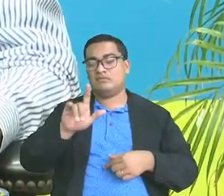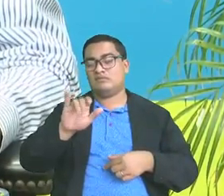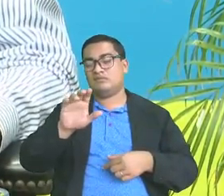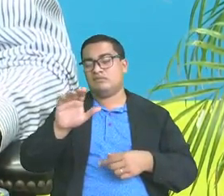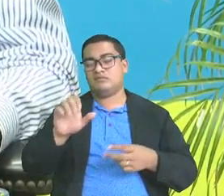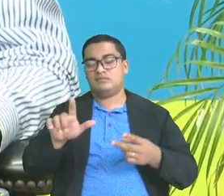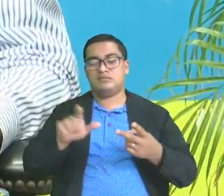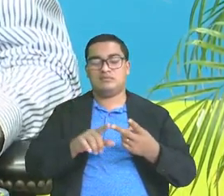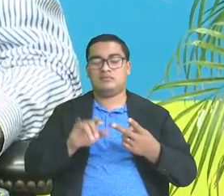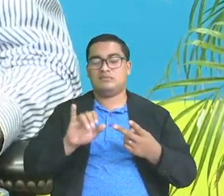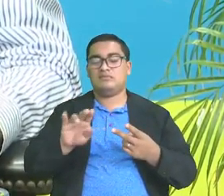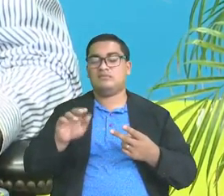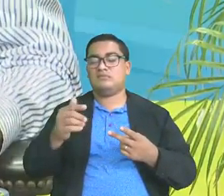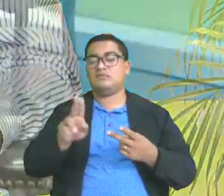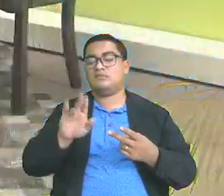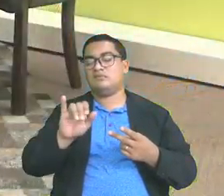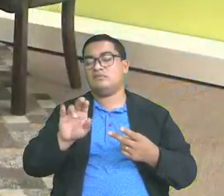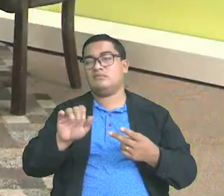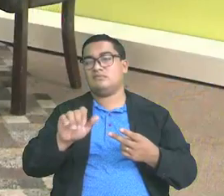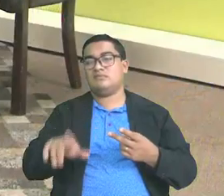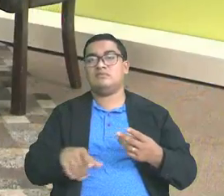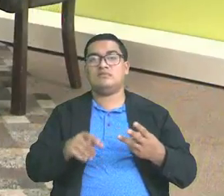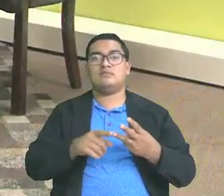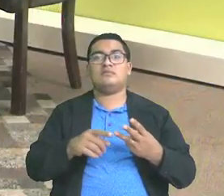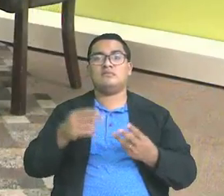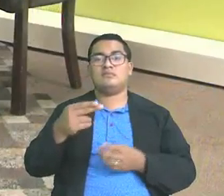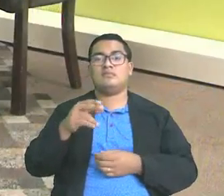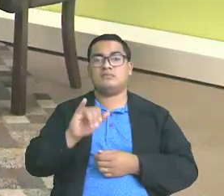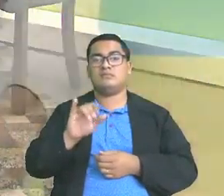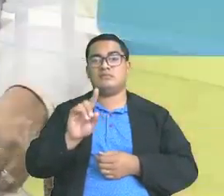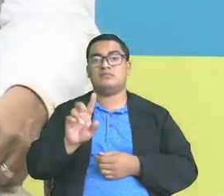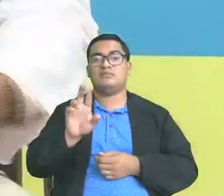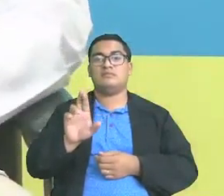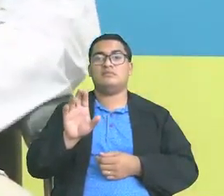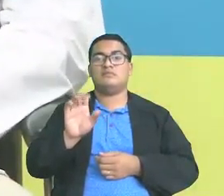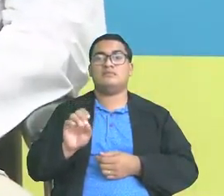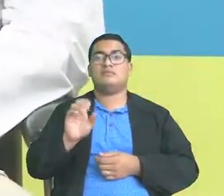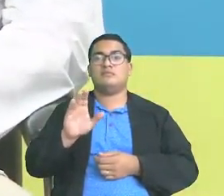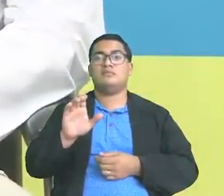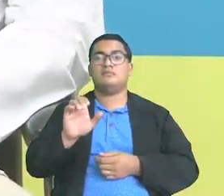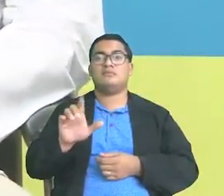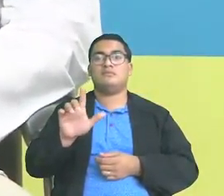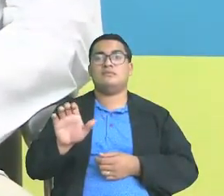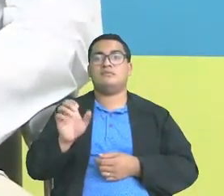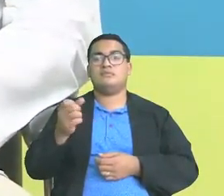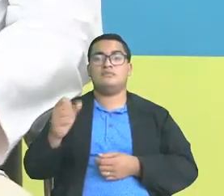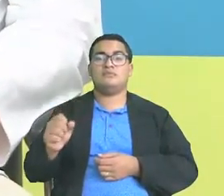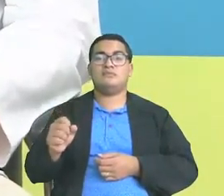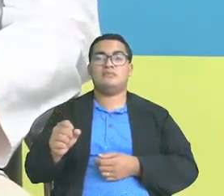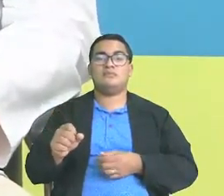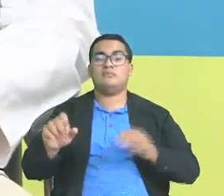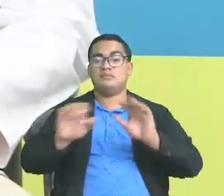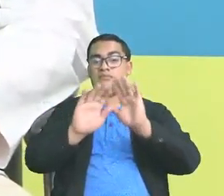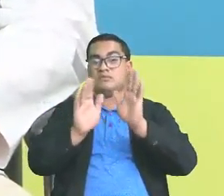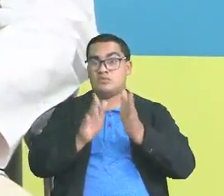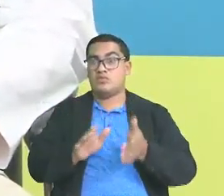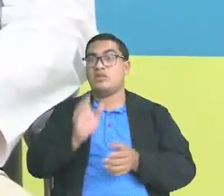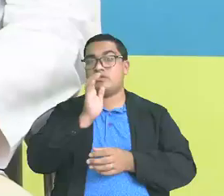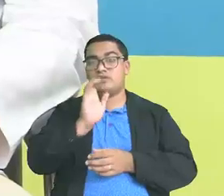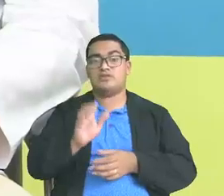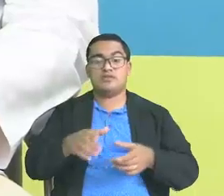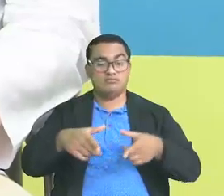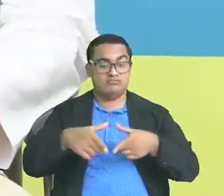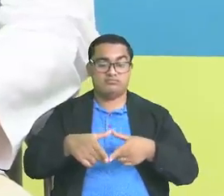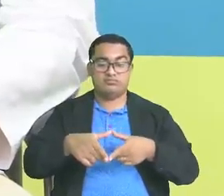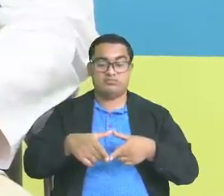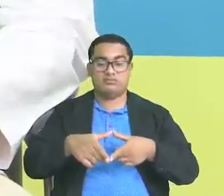inguinal. Ahora, hablemos del hidrocele. Porque, las niñas también le puede dar, aunque es una relación de 4-1, sí les puede dar, igual